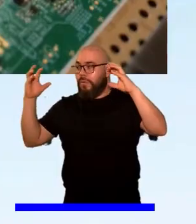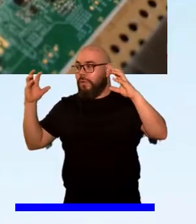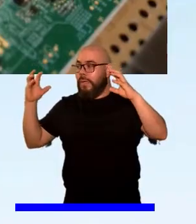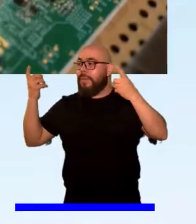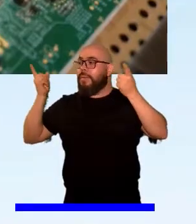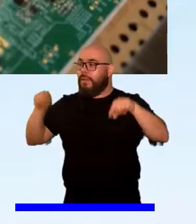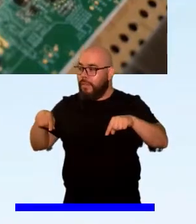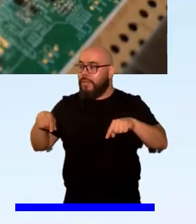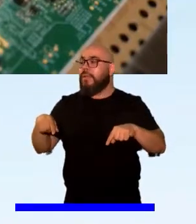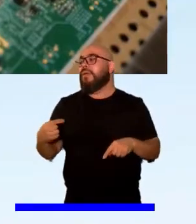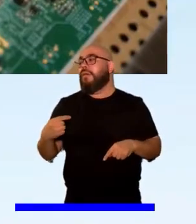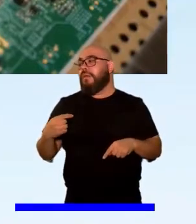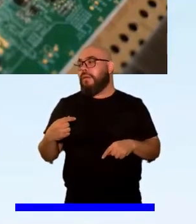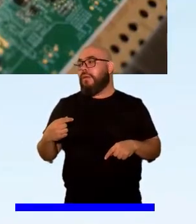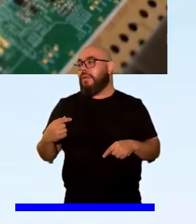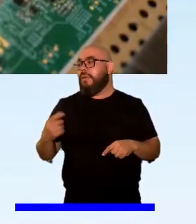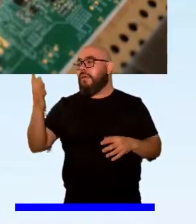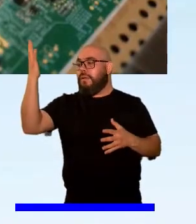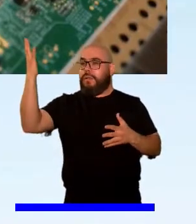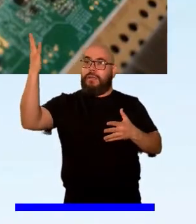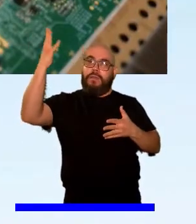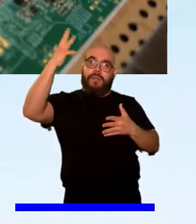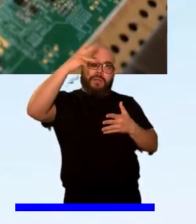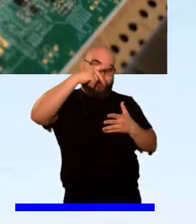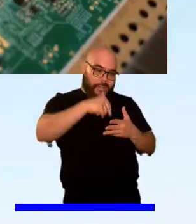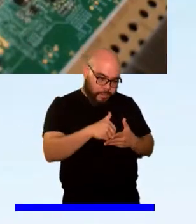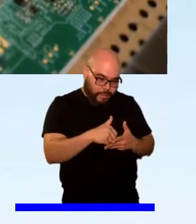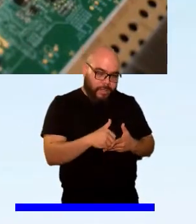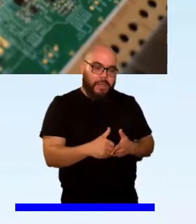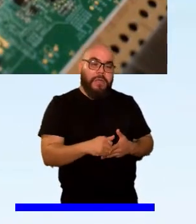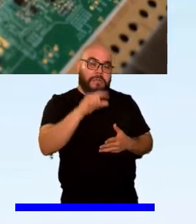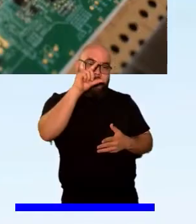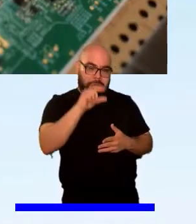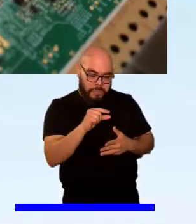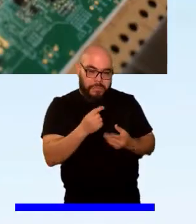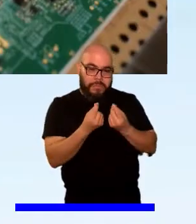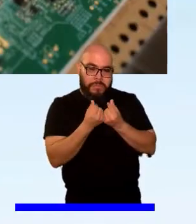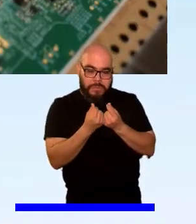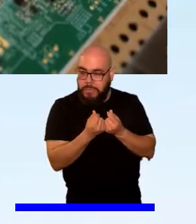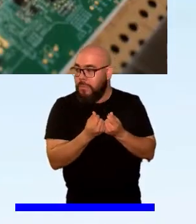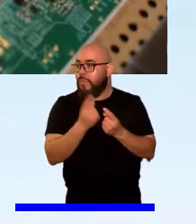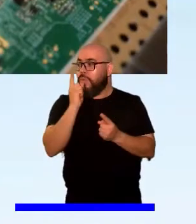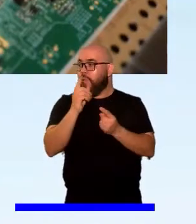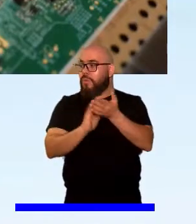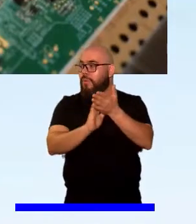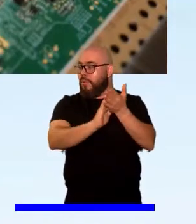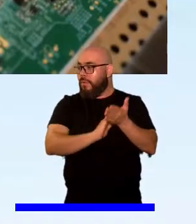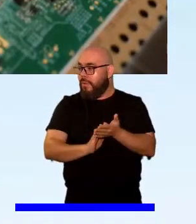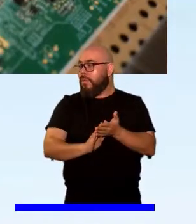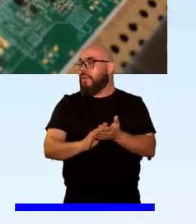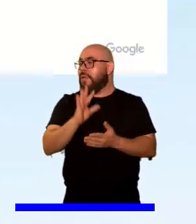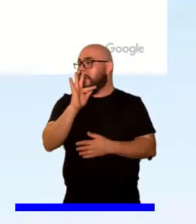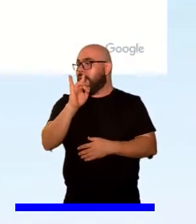redundan en que los modelos de Google pueden correr de una forma muy eficiente y económica y amigable con el medio ambiente gracias a esto.